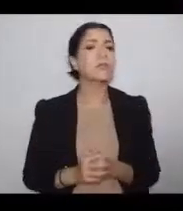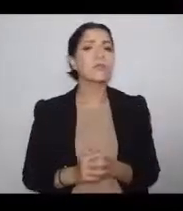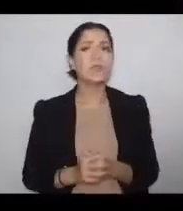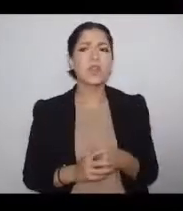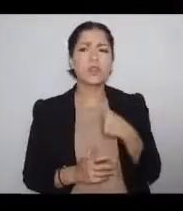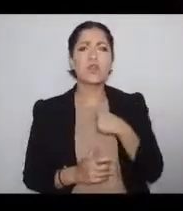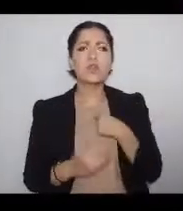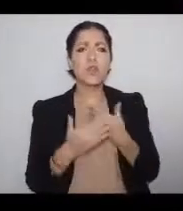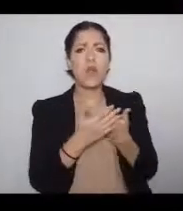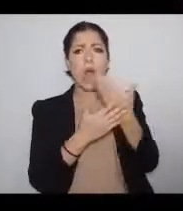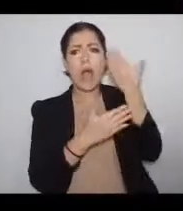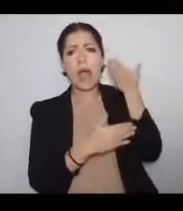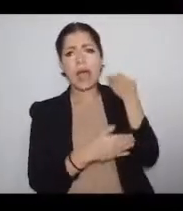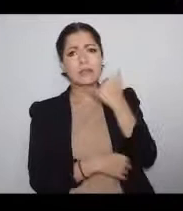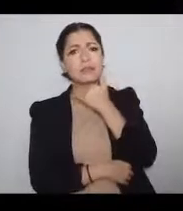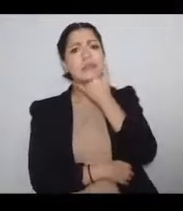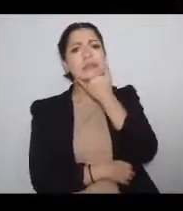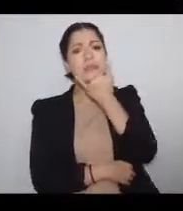Cometí un error.